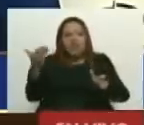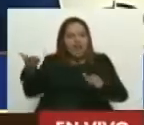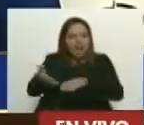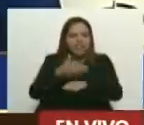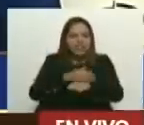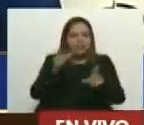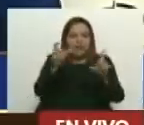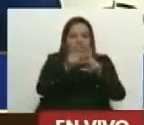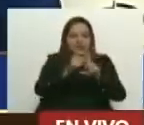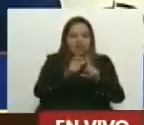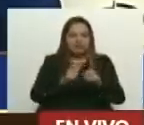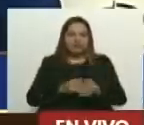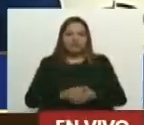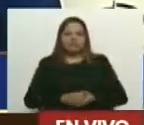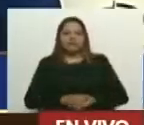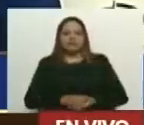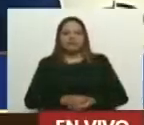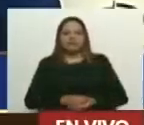anteriores.